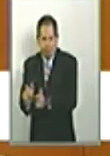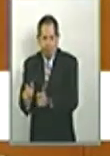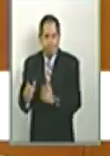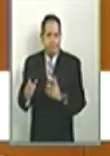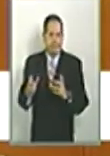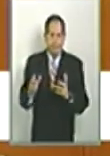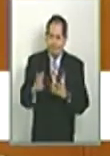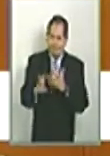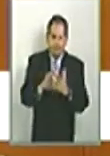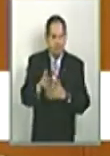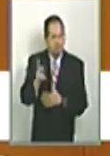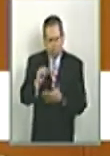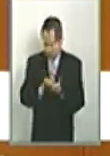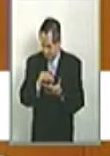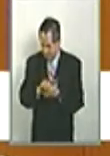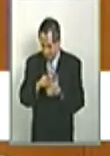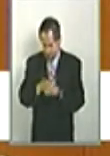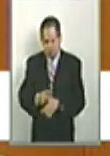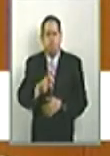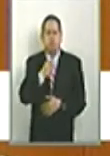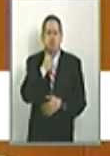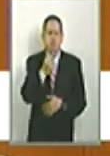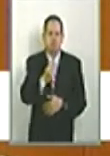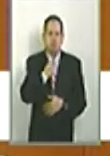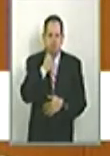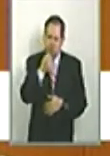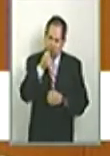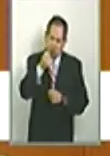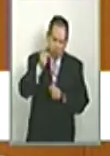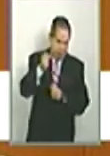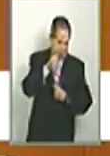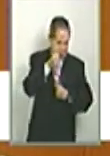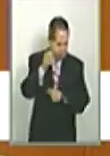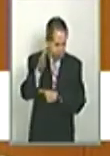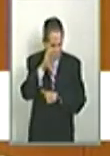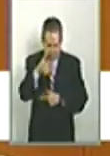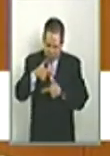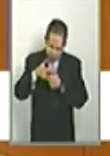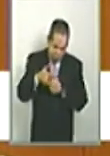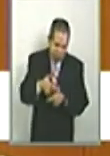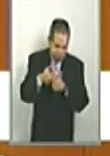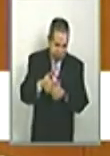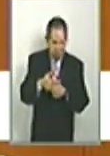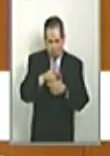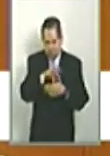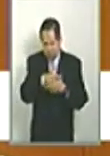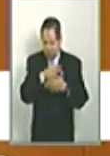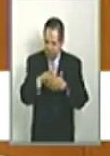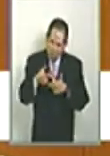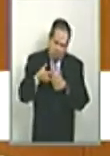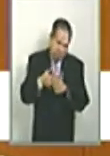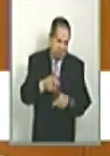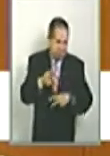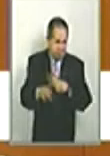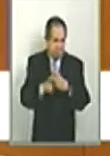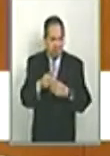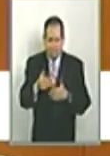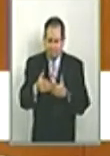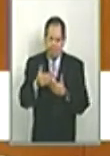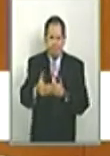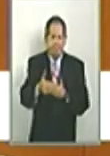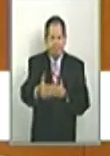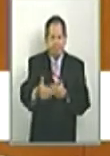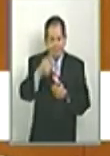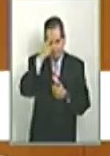presencia, pero ahí seguirá nuestra voz con nuestros estandartes programáticos para seguir avanzando